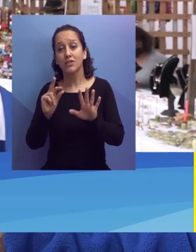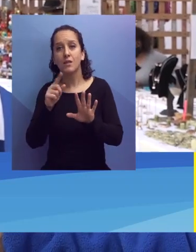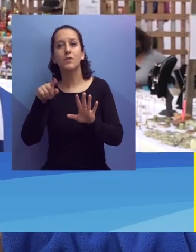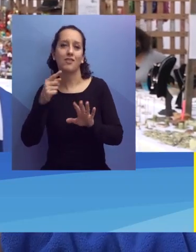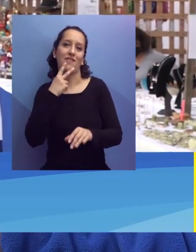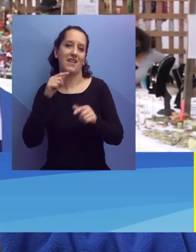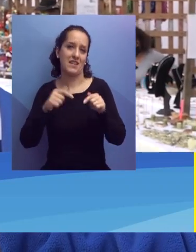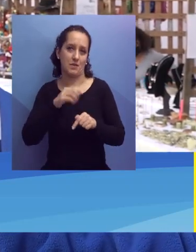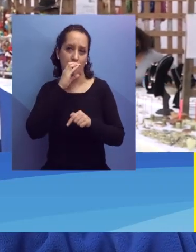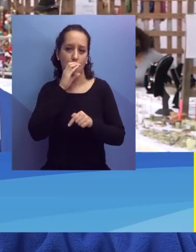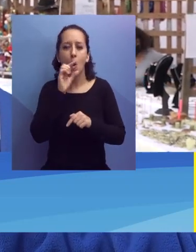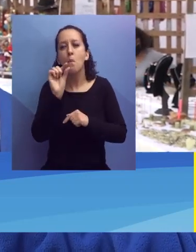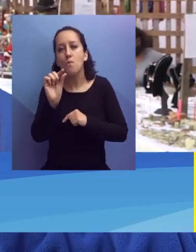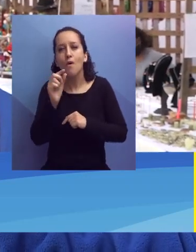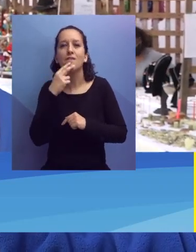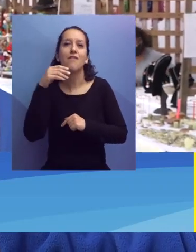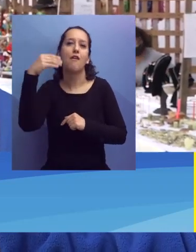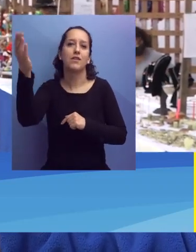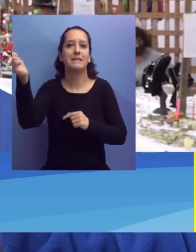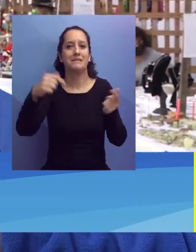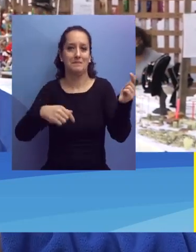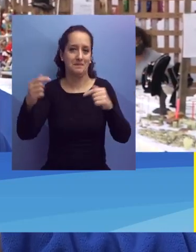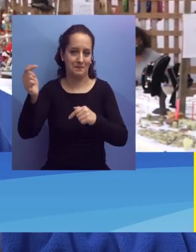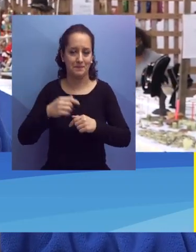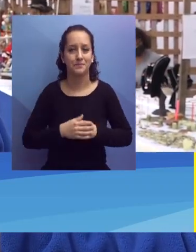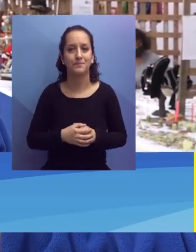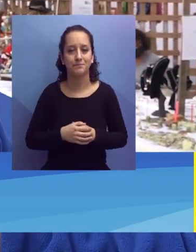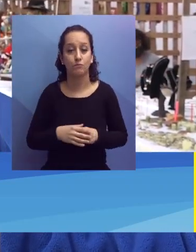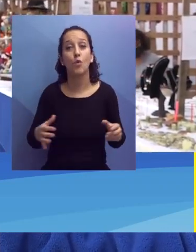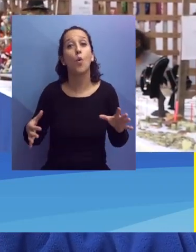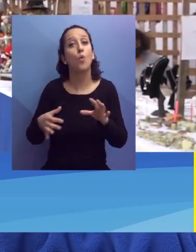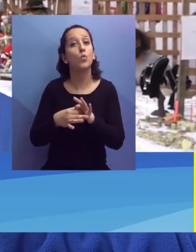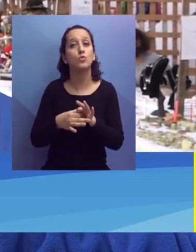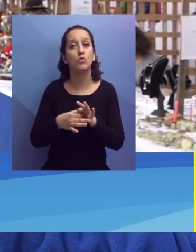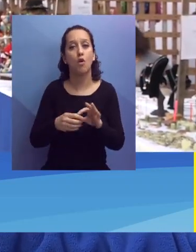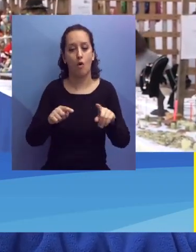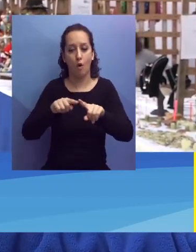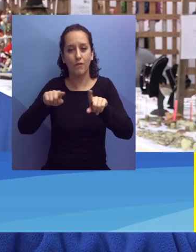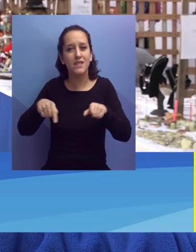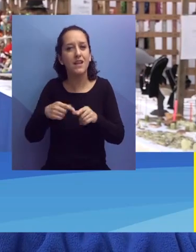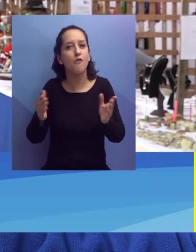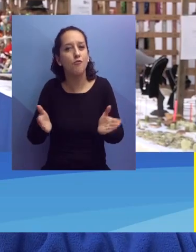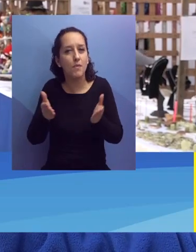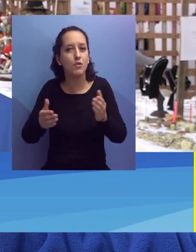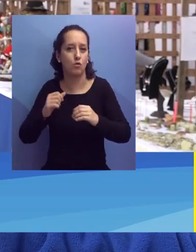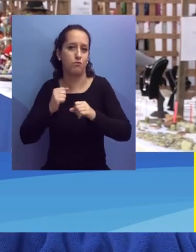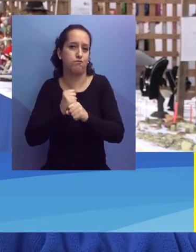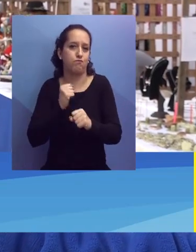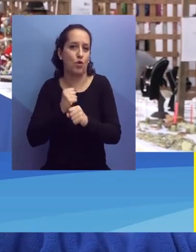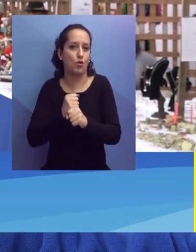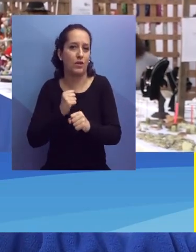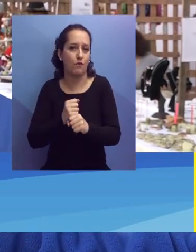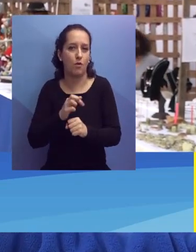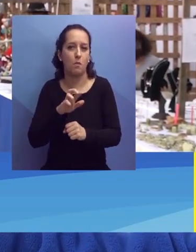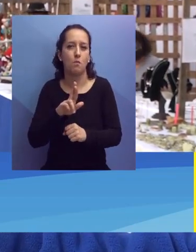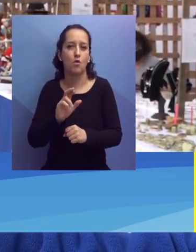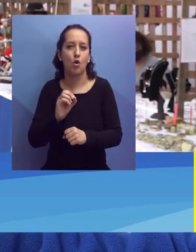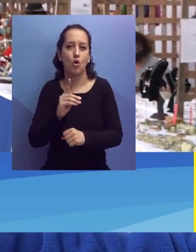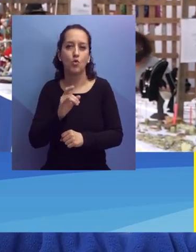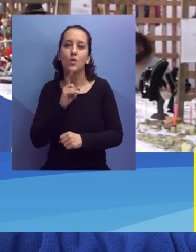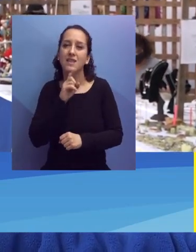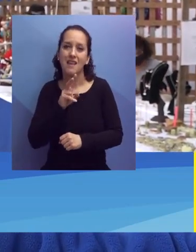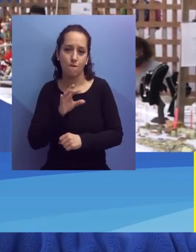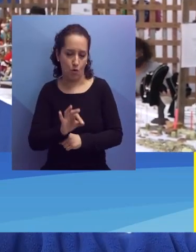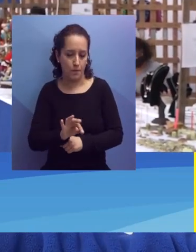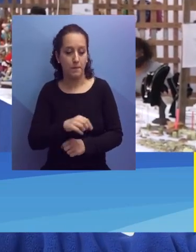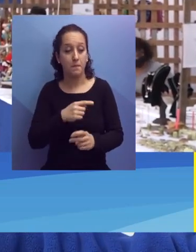El 80% son de la comuna de Concepción, hay un porcentaje que son de otras comunas, y esta es una feria que organizamos en conjunto la Oficina de Fomento Productivo de la Municipalidad de